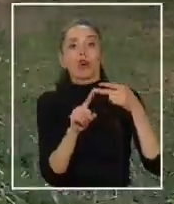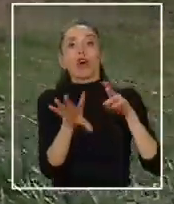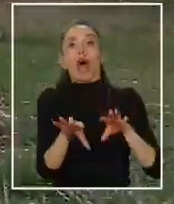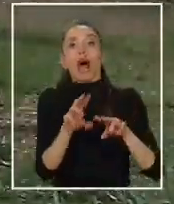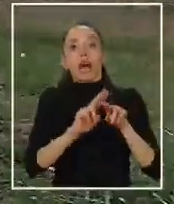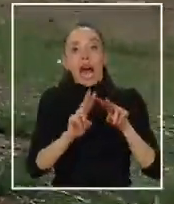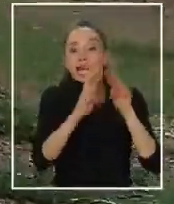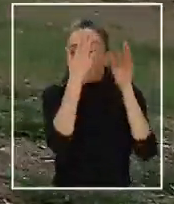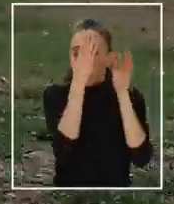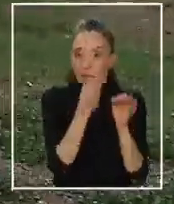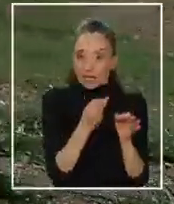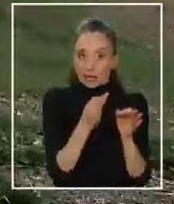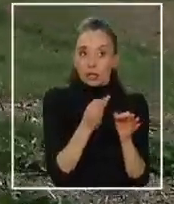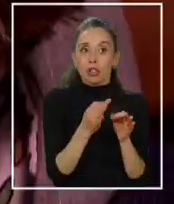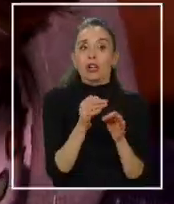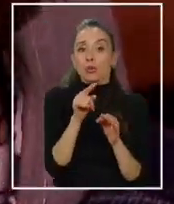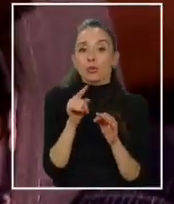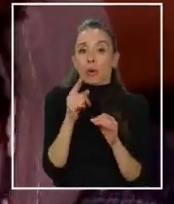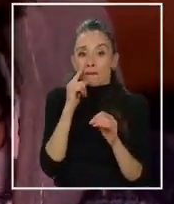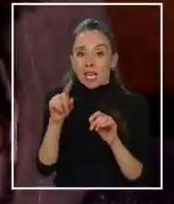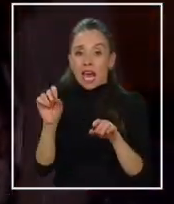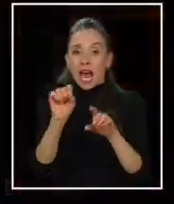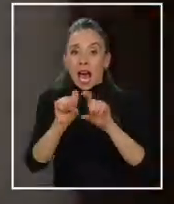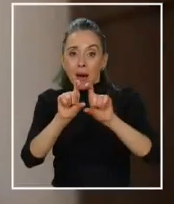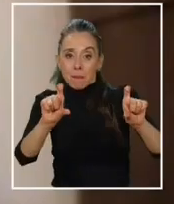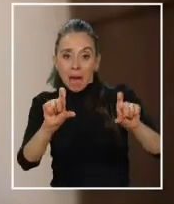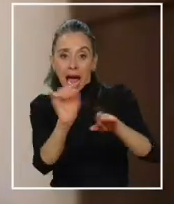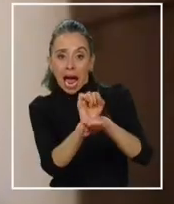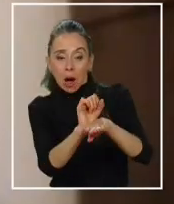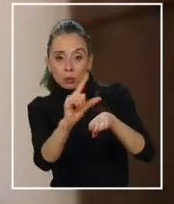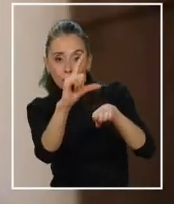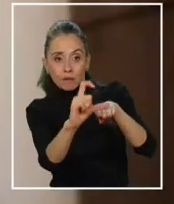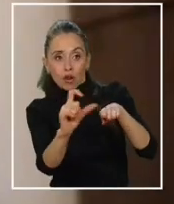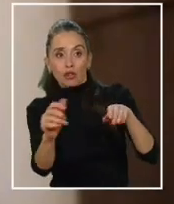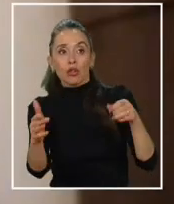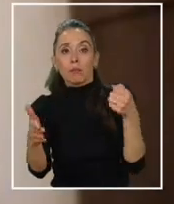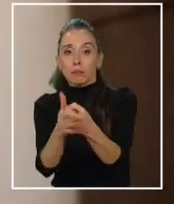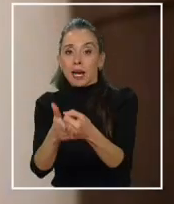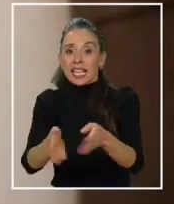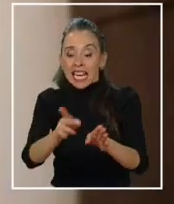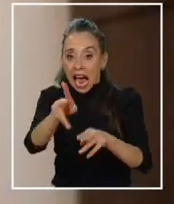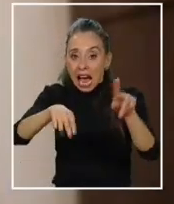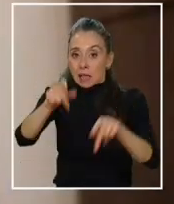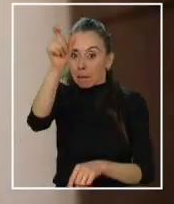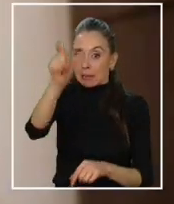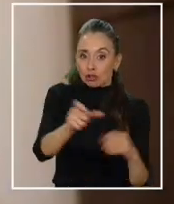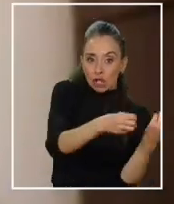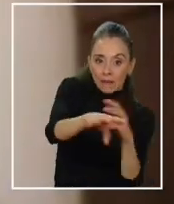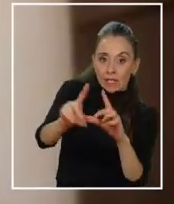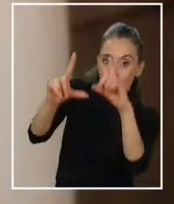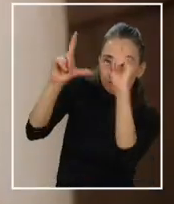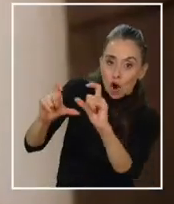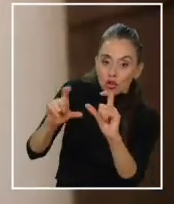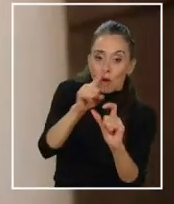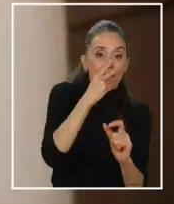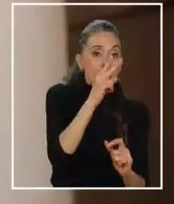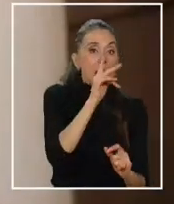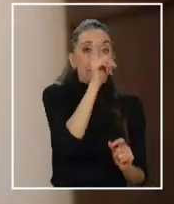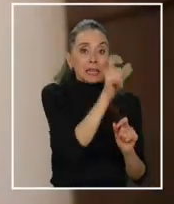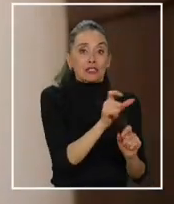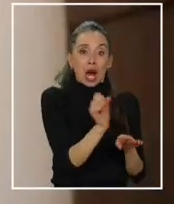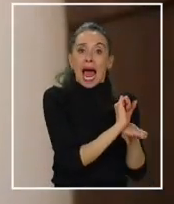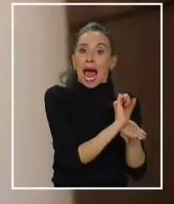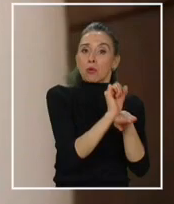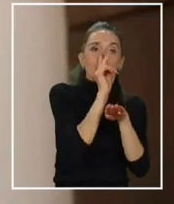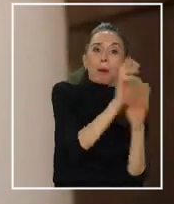medidas para, por ejemplo, sacarle fotos a la patente o sacar fotos a la persona si estás en la vía pública, grabar videos, etcétera,